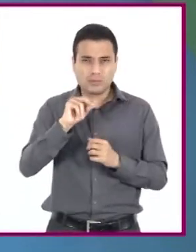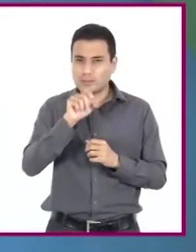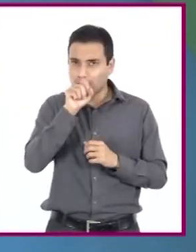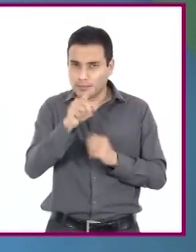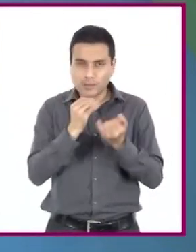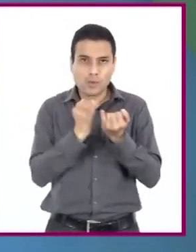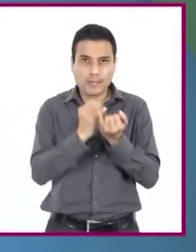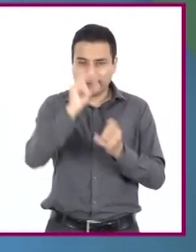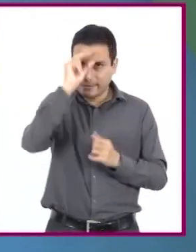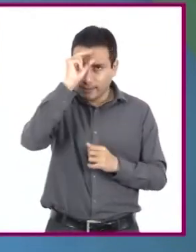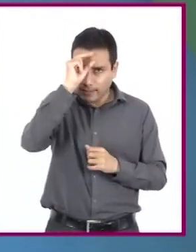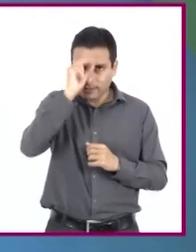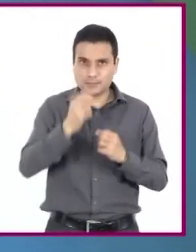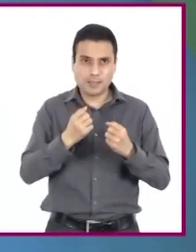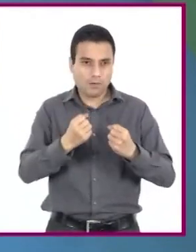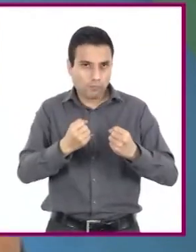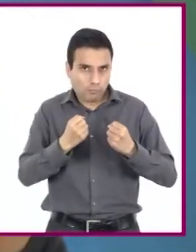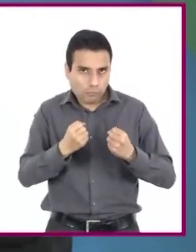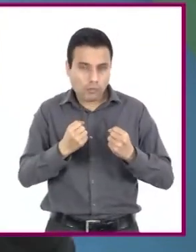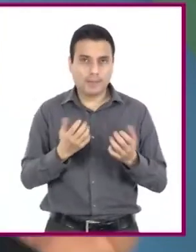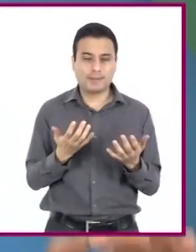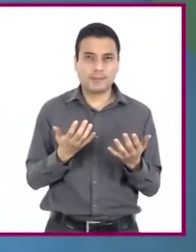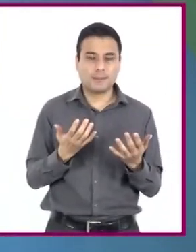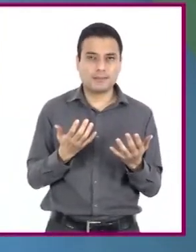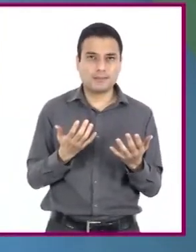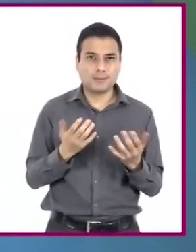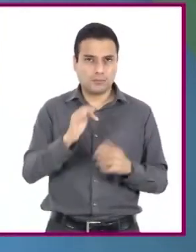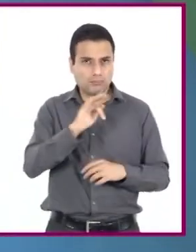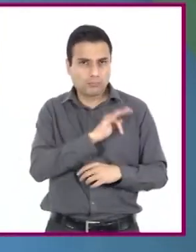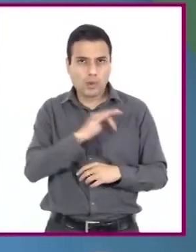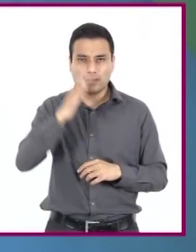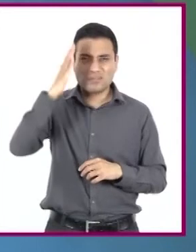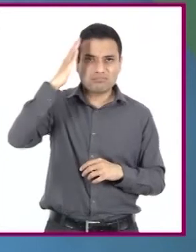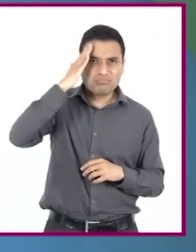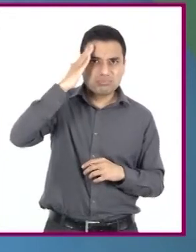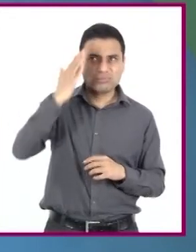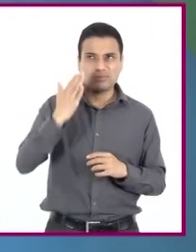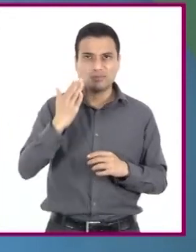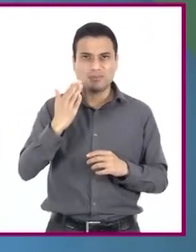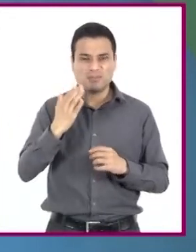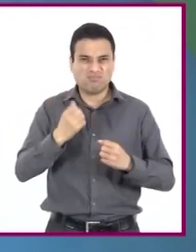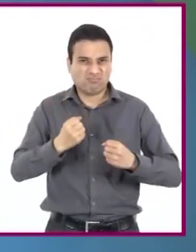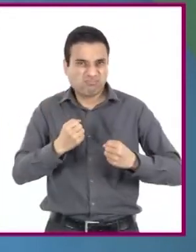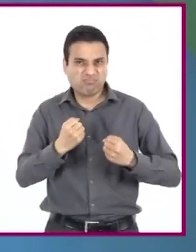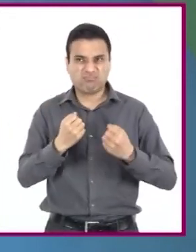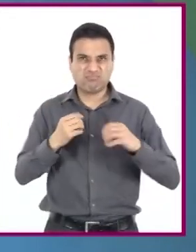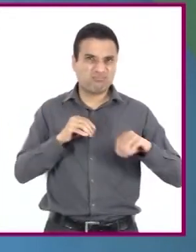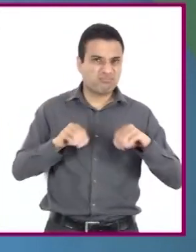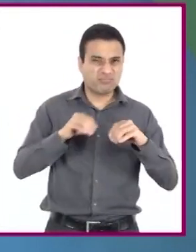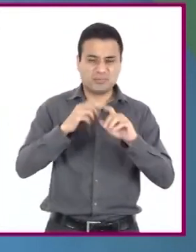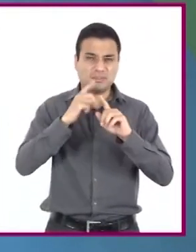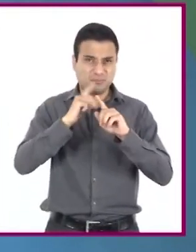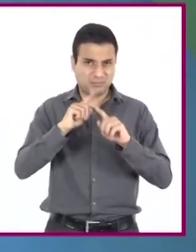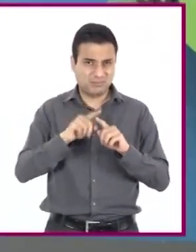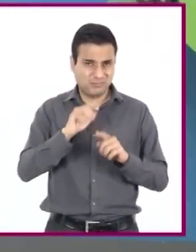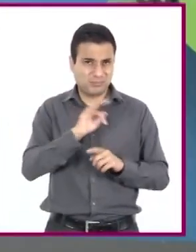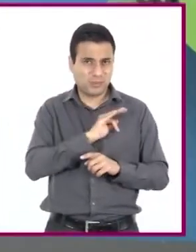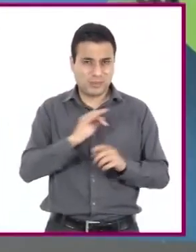inteligencia, fortaleza, capacidad de liderazgo, destreza física y muchas áreas